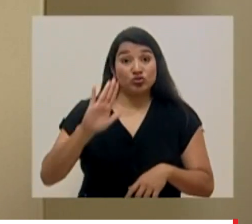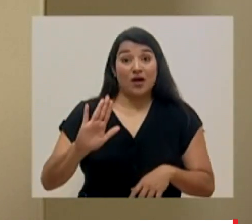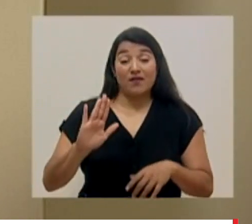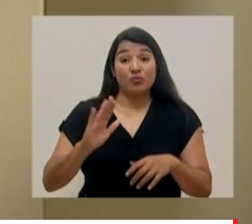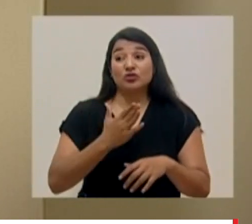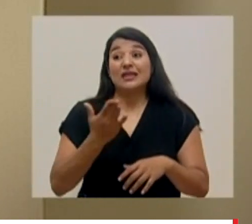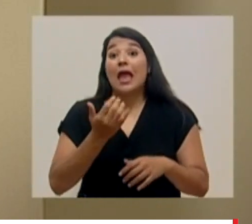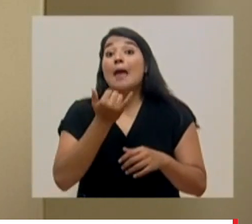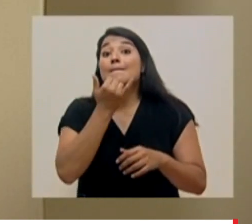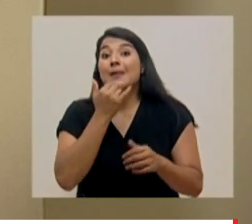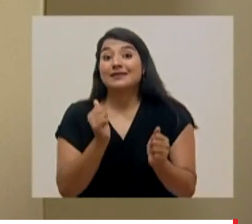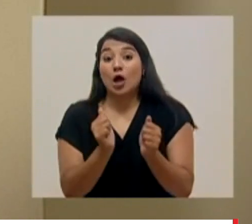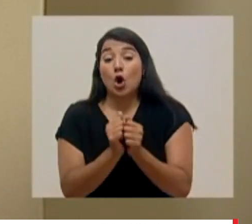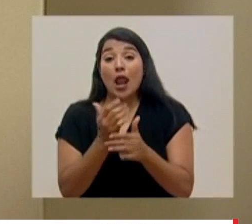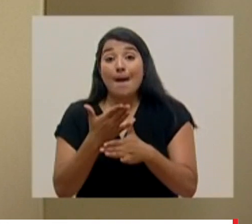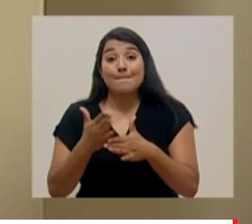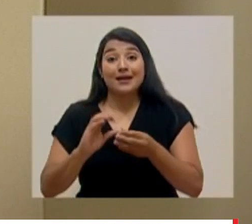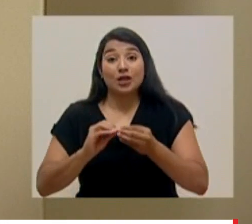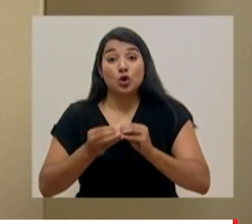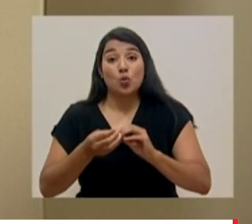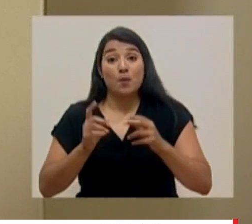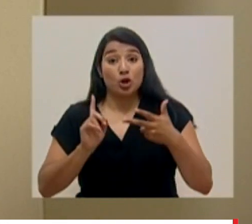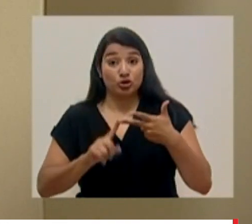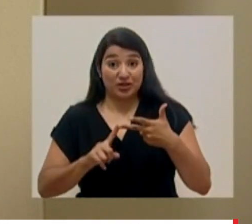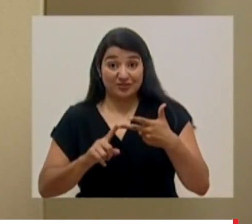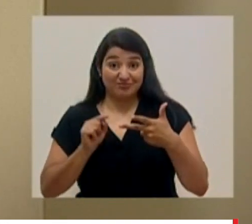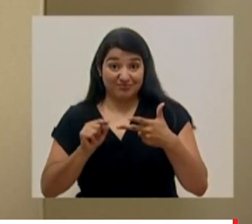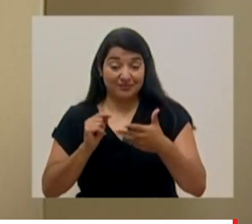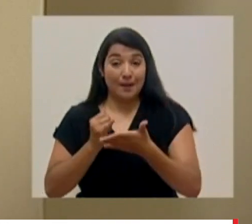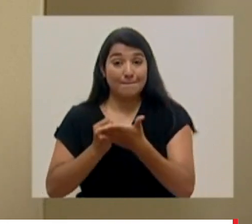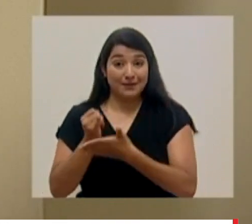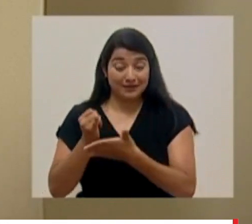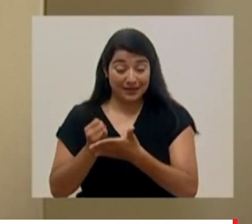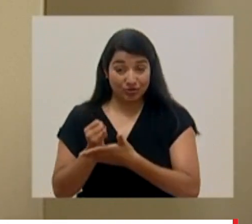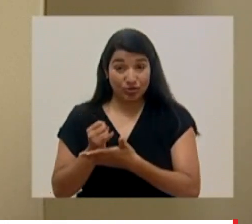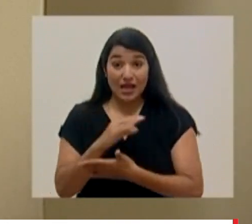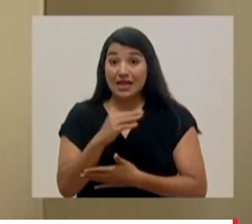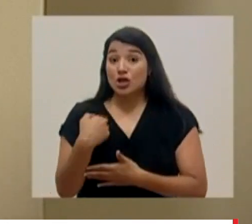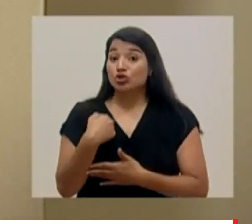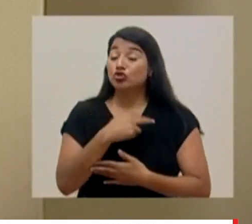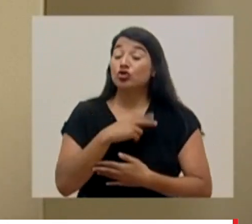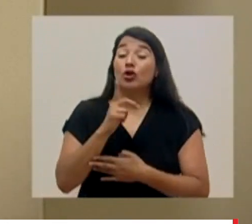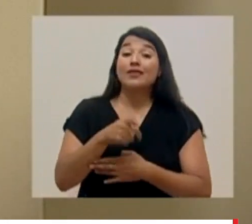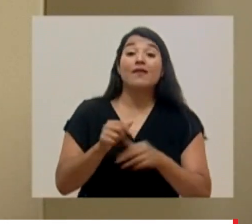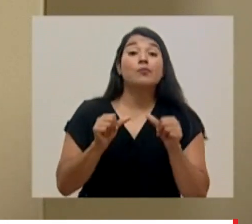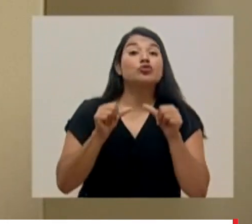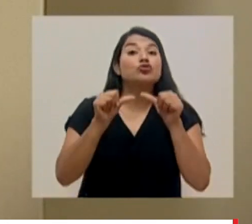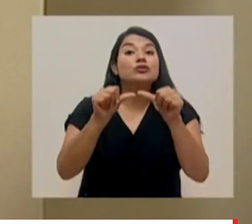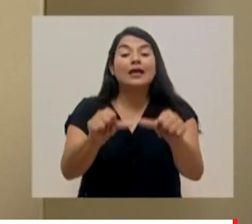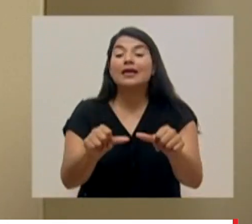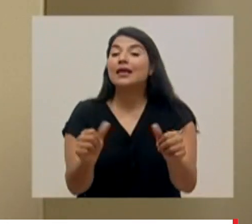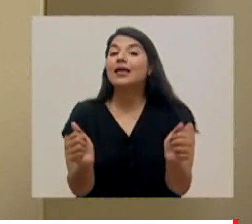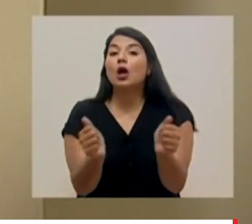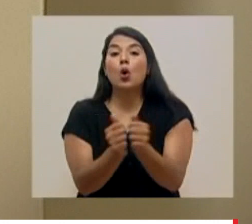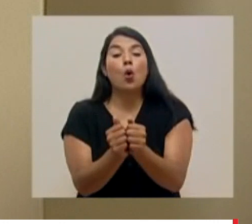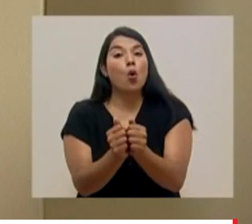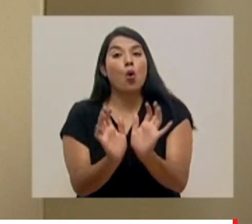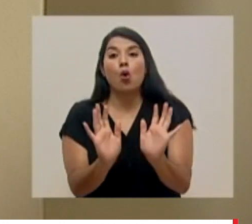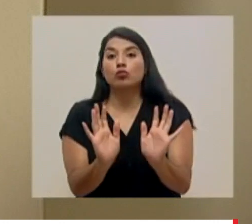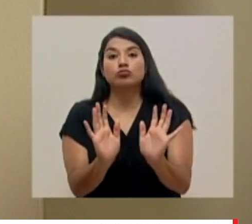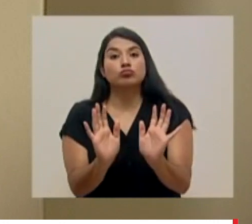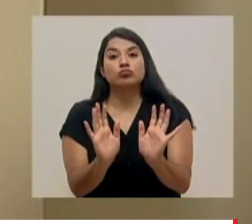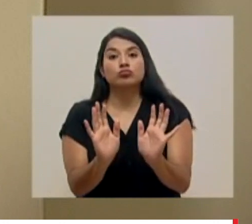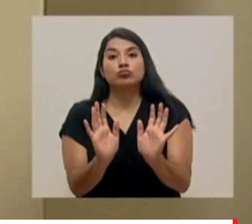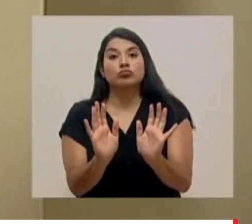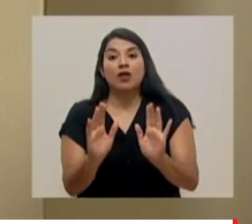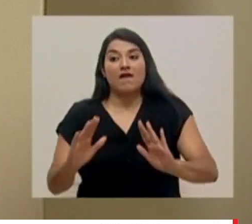fase 3 de investigación y tenemos que continuar actuando con el riesgo